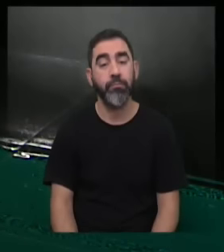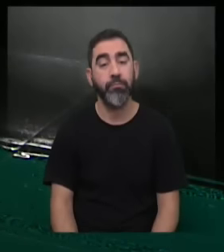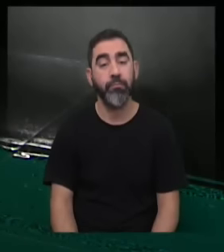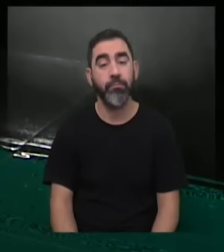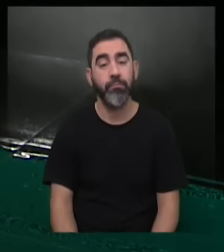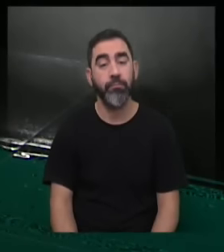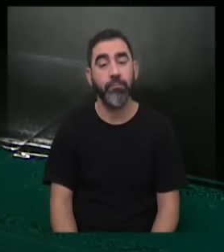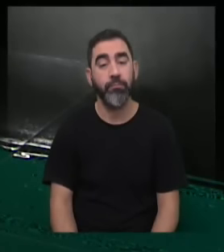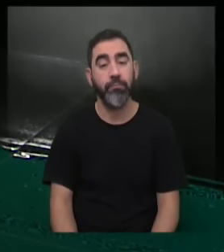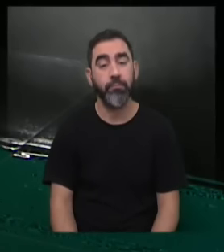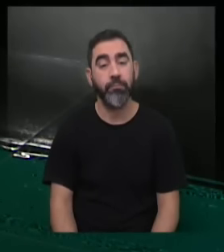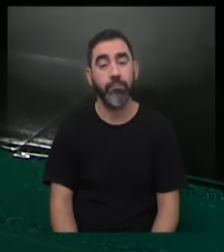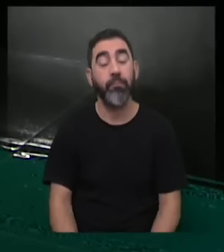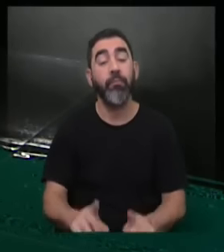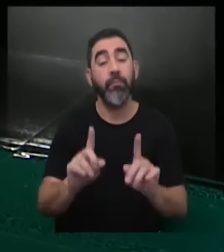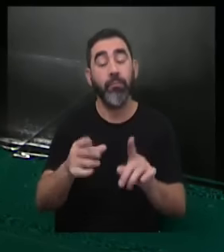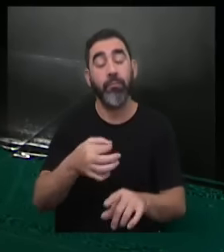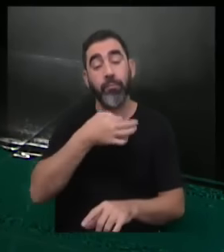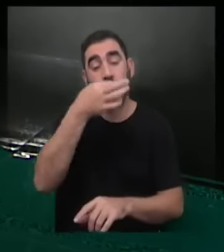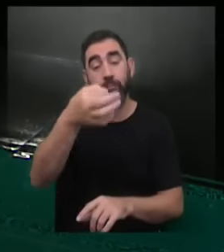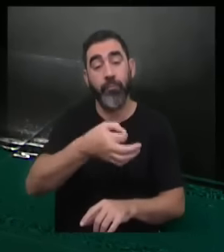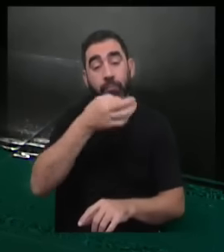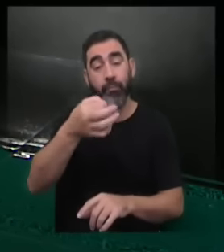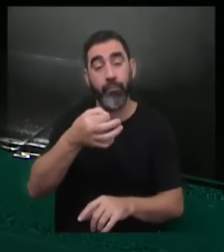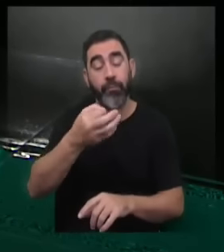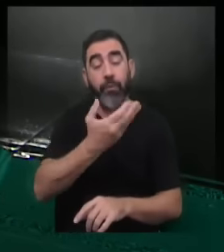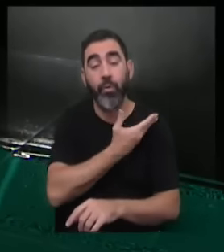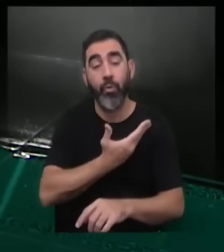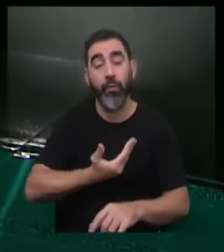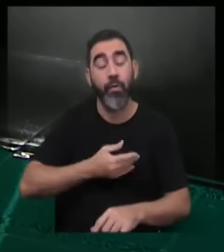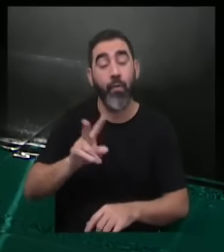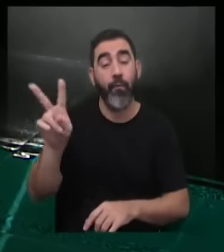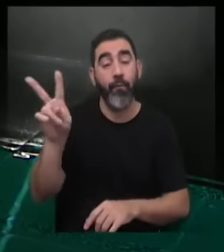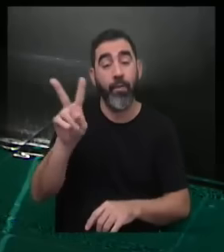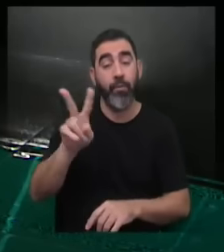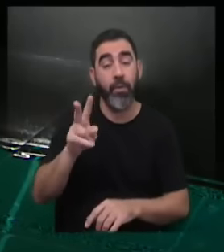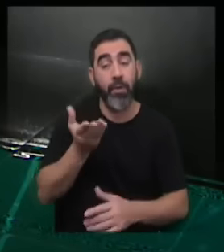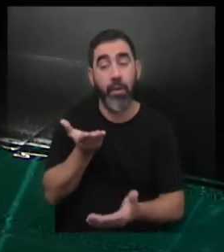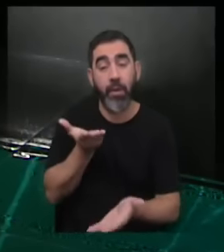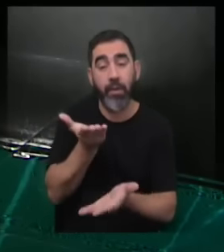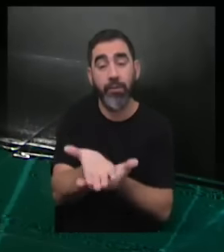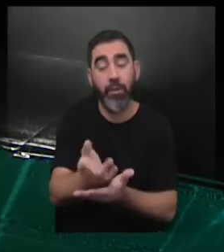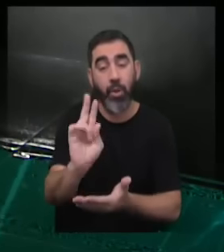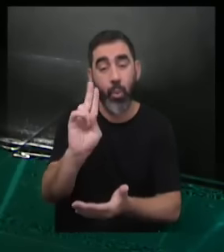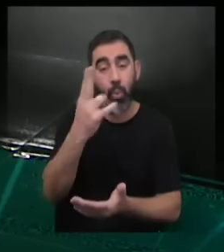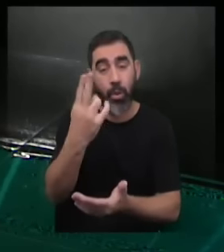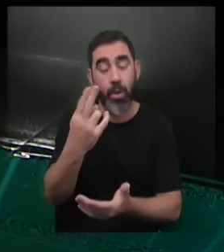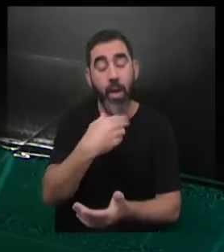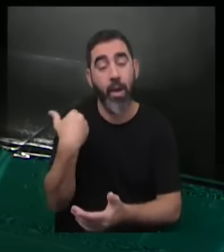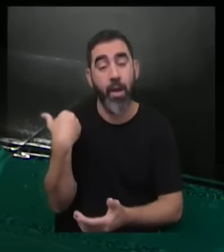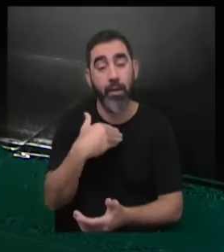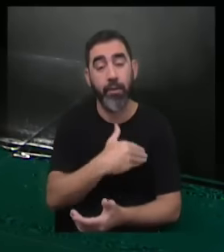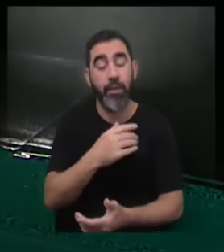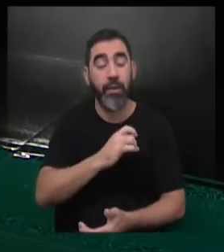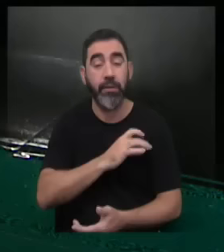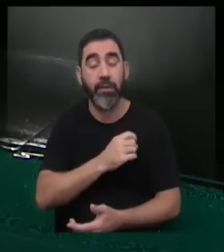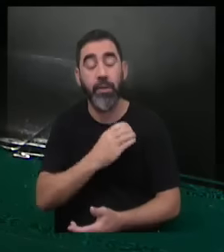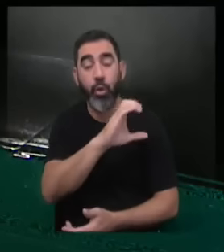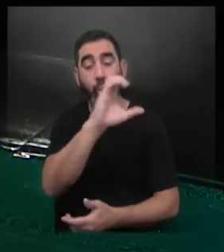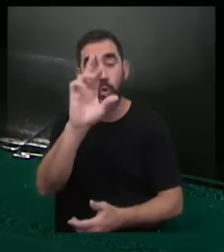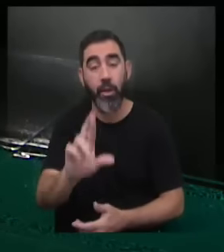una también declaración una decisión des del gobierno venezolano que exigió a Uruguay Argentina chile